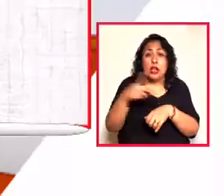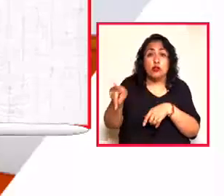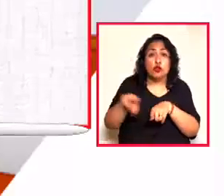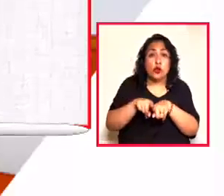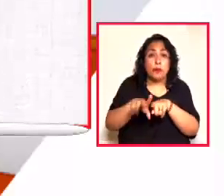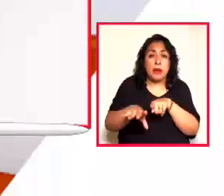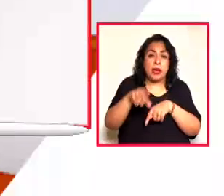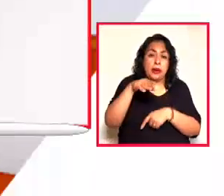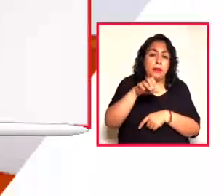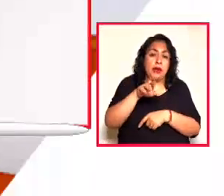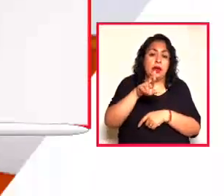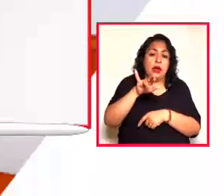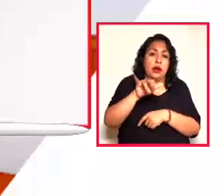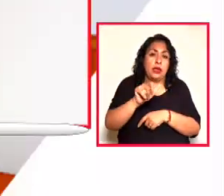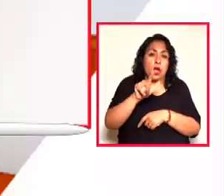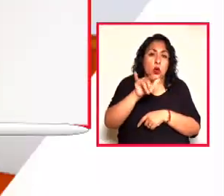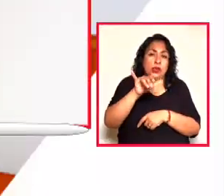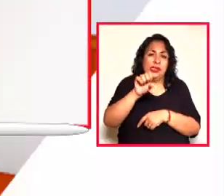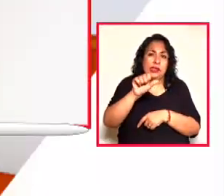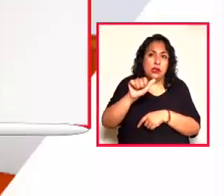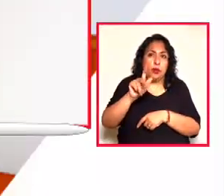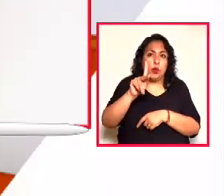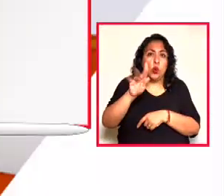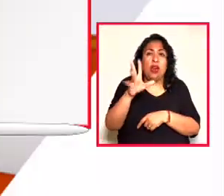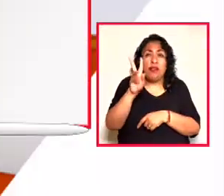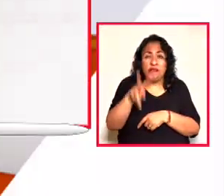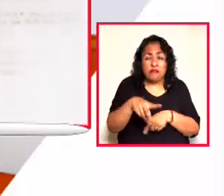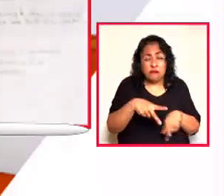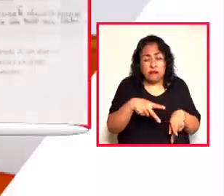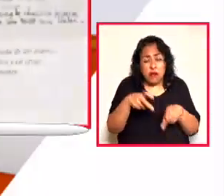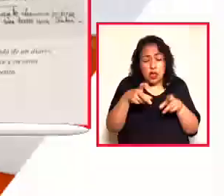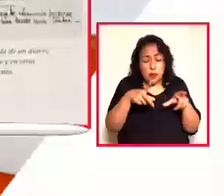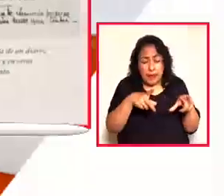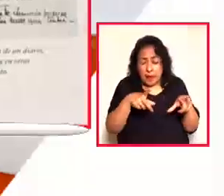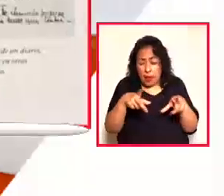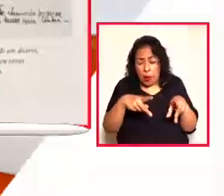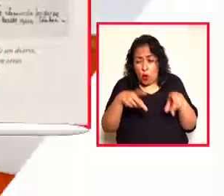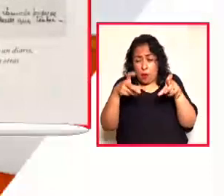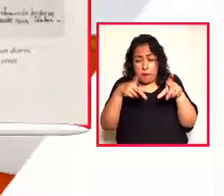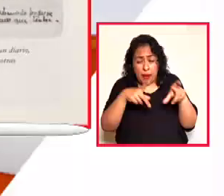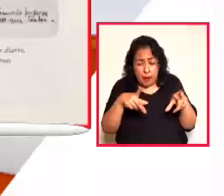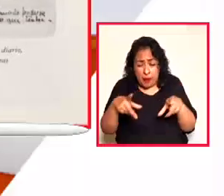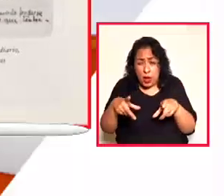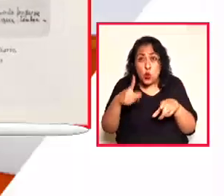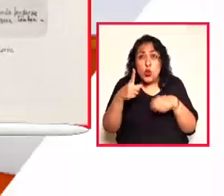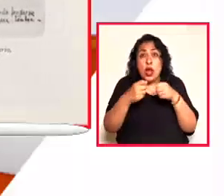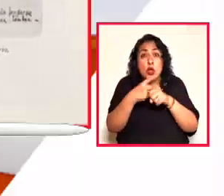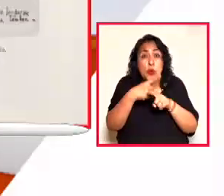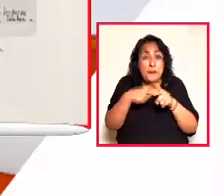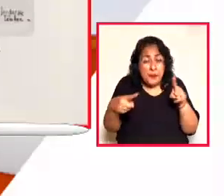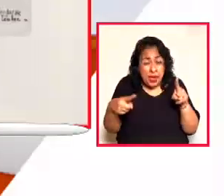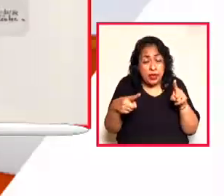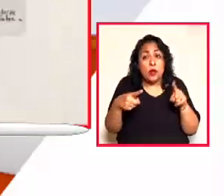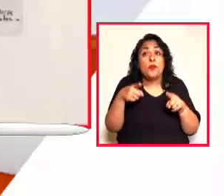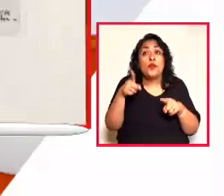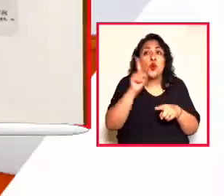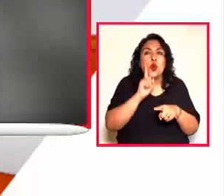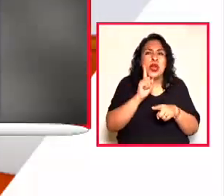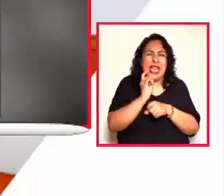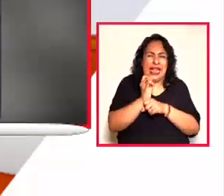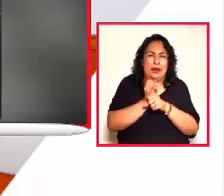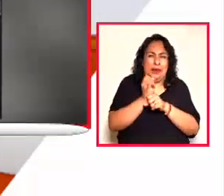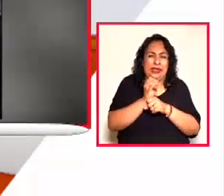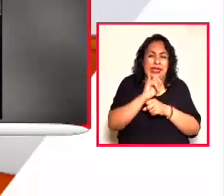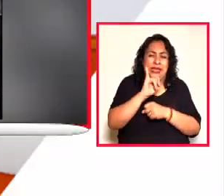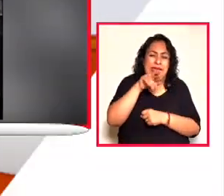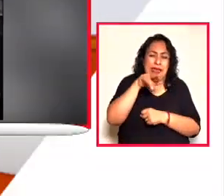Luisa Puga. Luego de la cuidadosa digitalización de estos documentos, que tomó año y medio, la investigadora Irma M. López, de